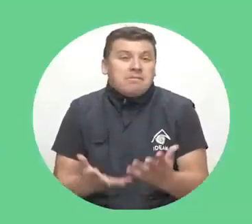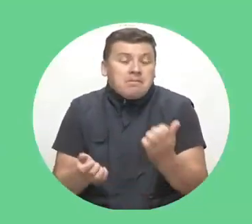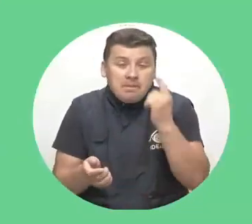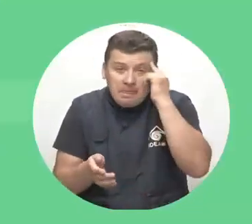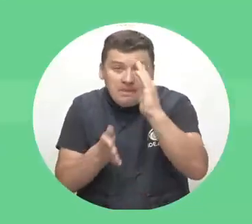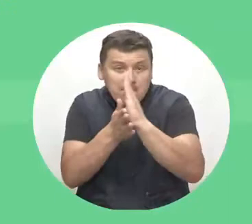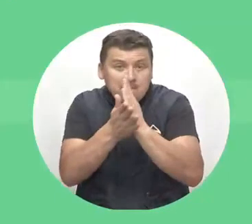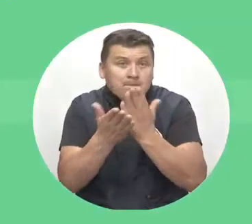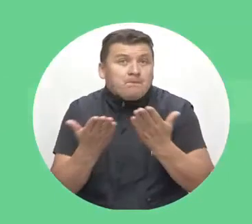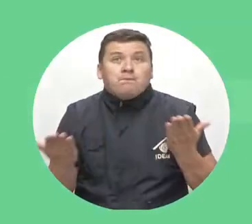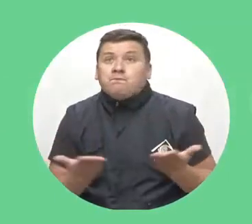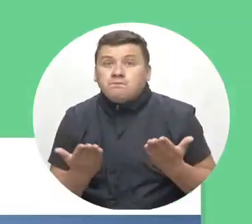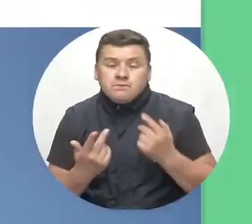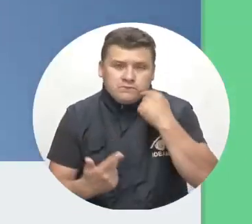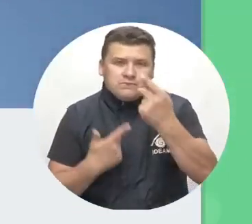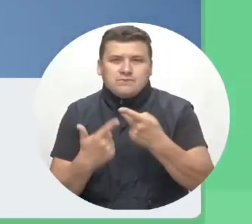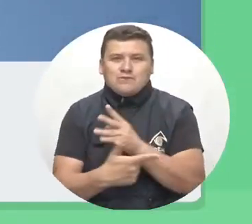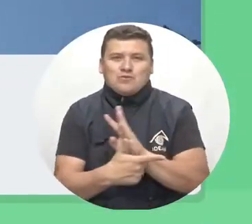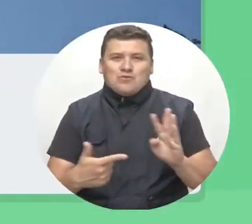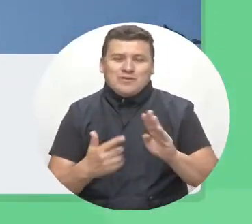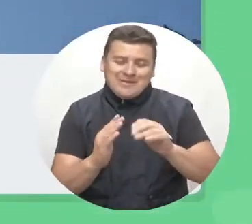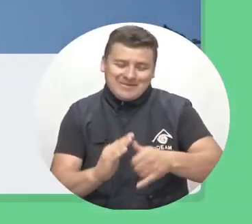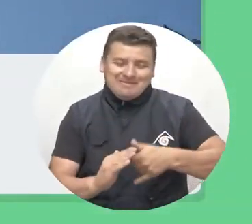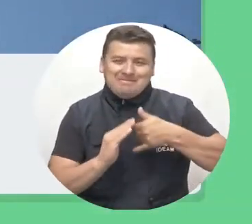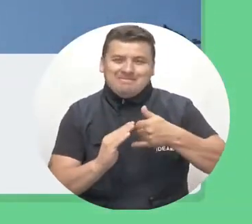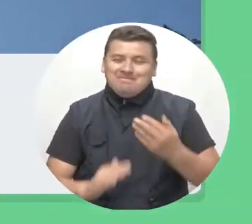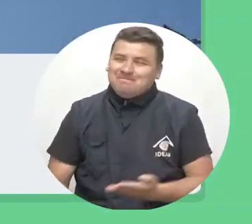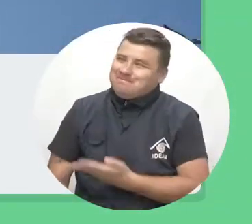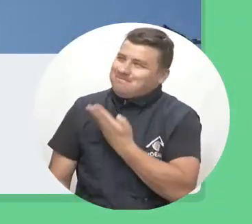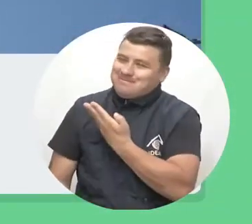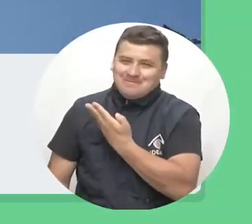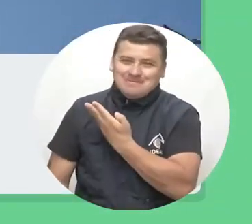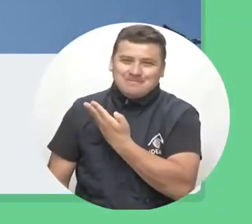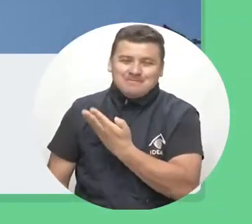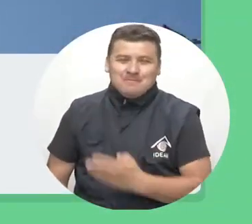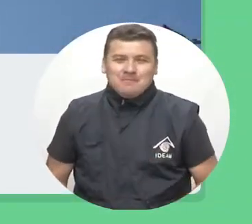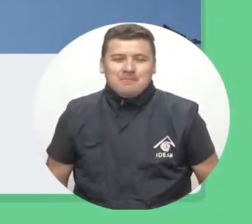Para mayor información sobre el pronóstico del tiempo, visítenos en